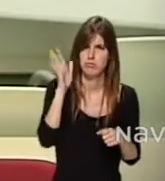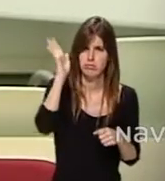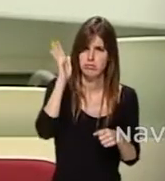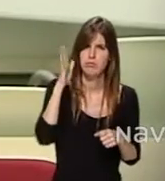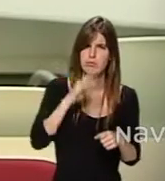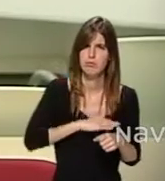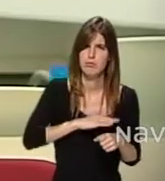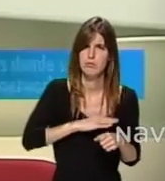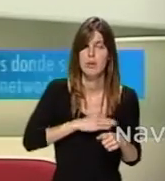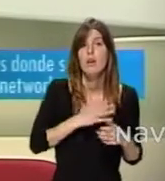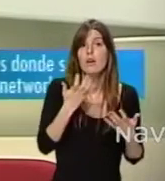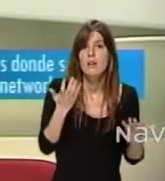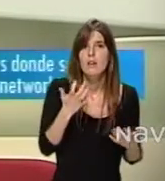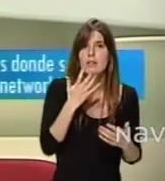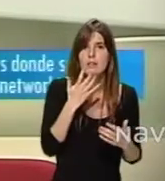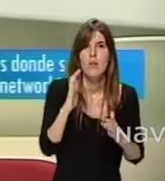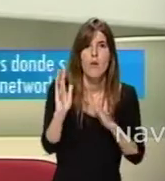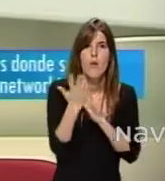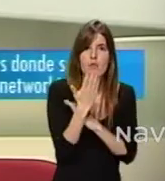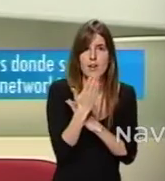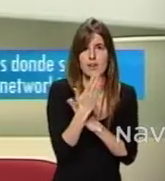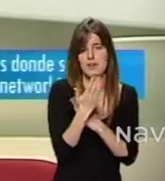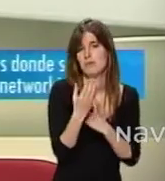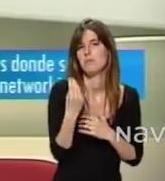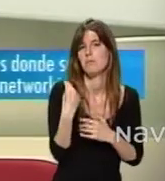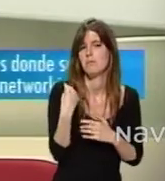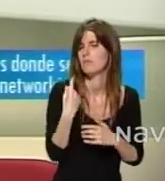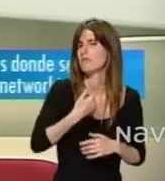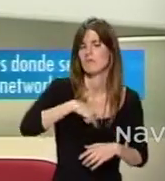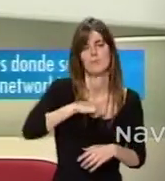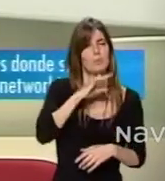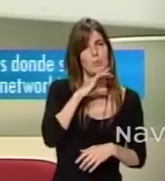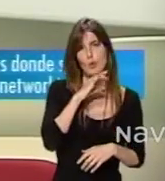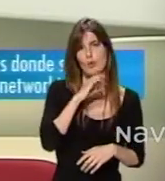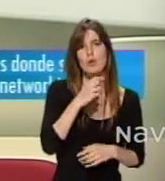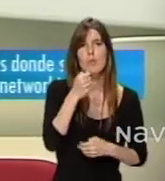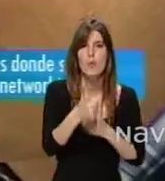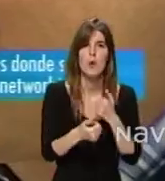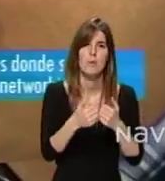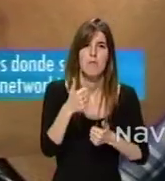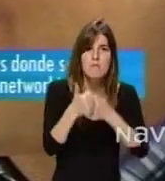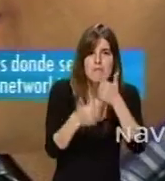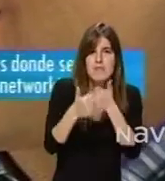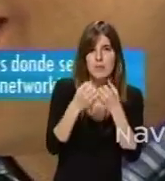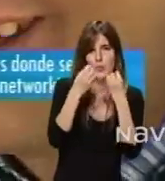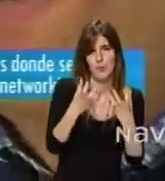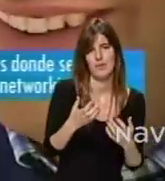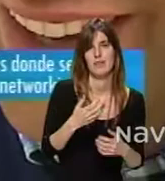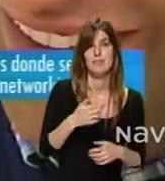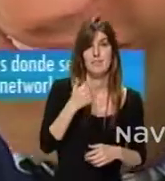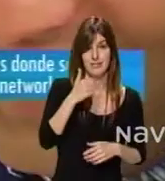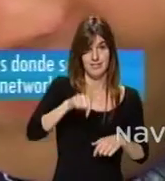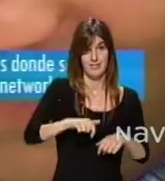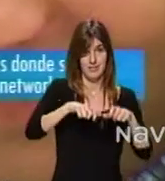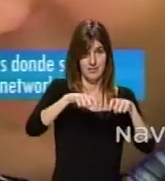hombre, no sé qué haría si nos llegase una oferta, pero en cierto modo estamos muy contentos y empezamos a competir. Aquí en el Vivero nos